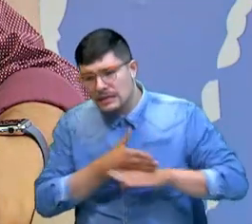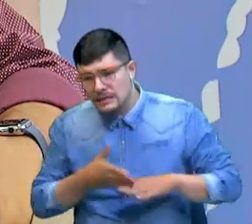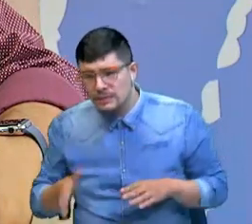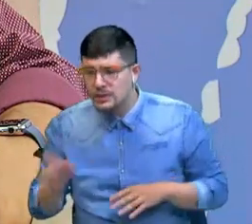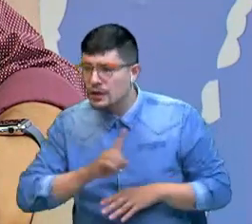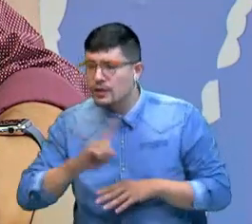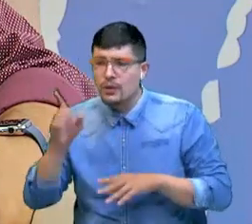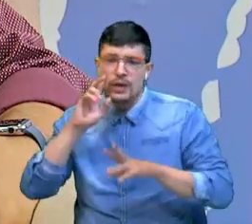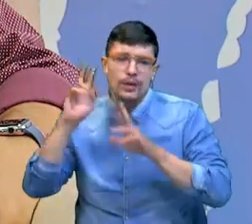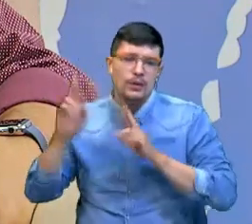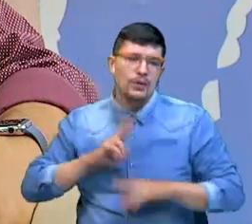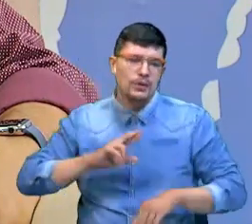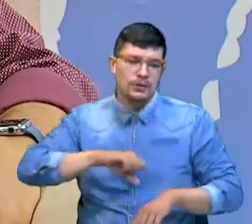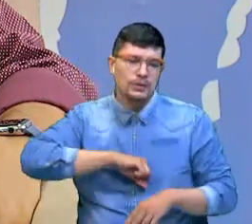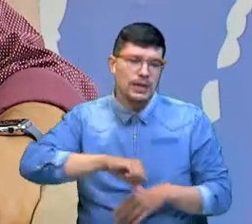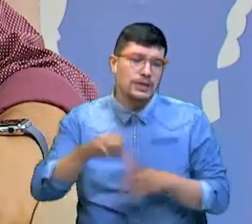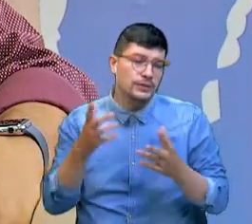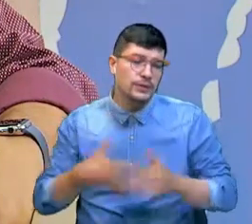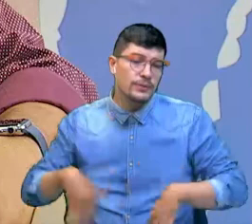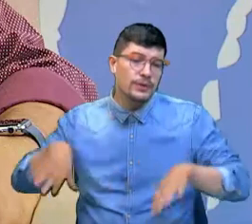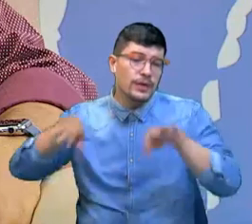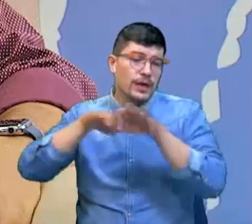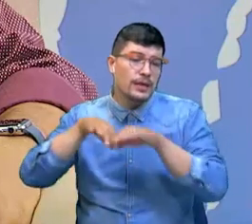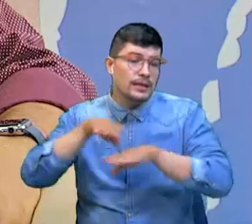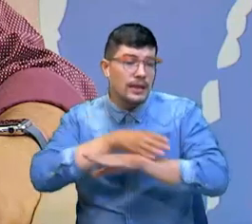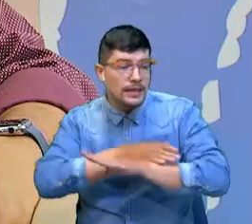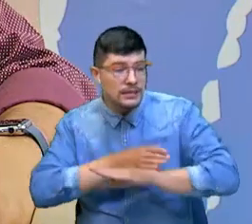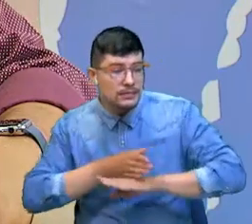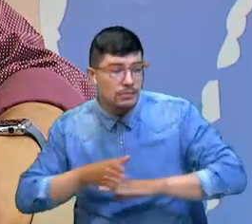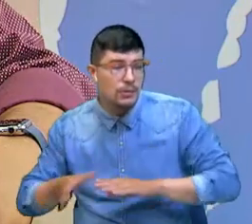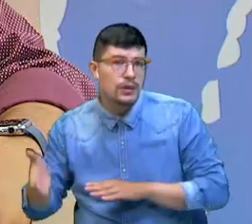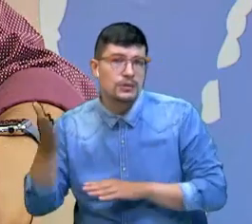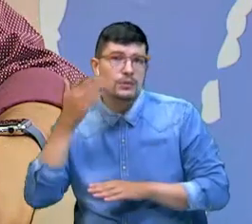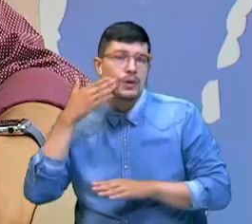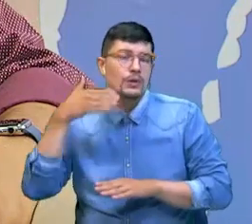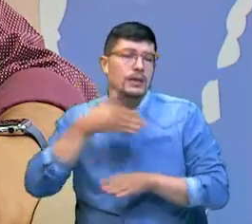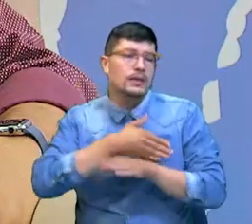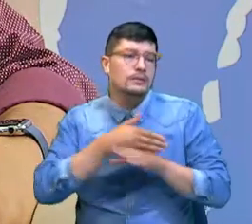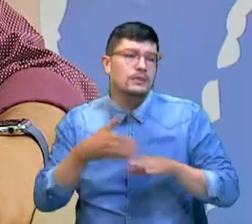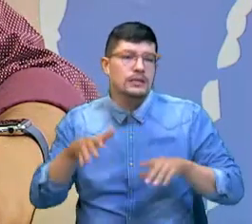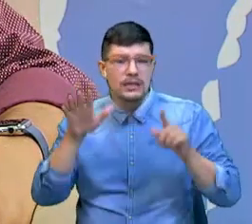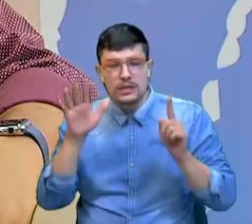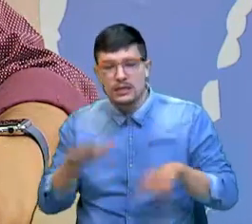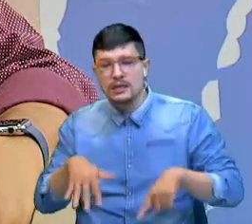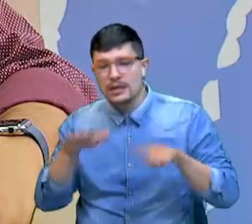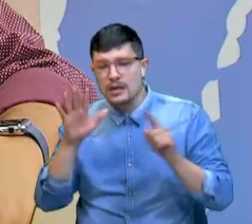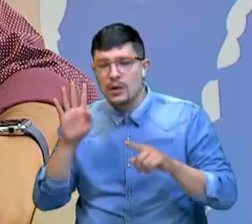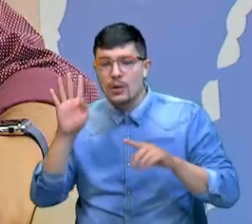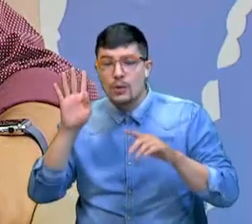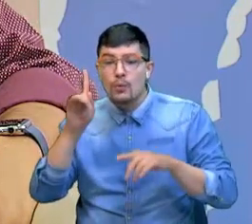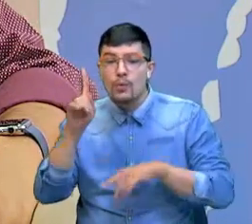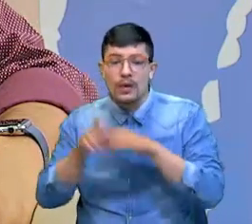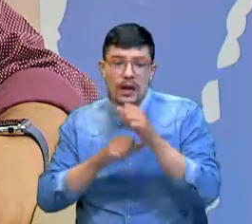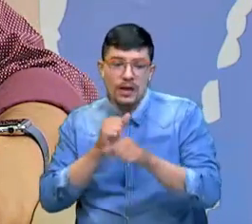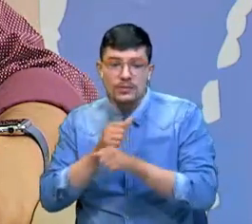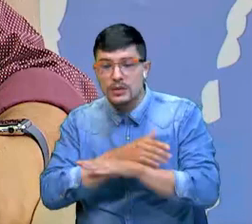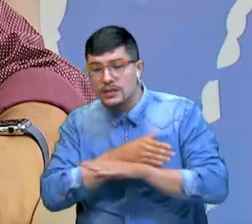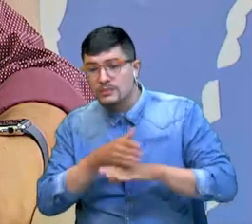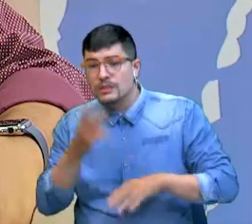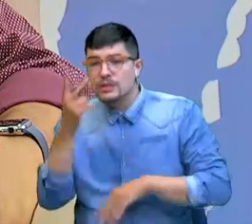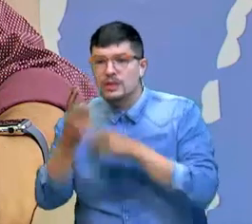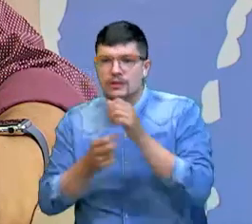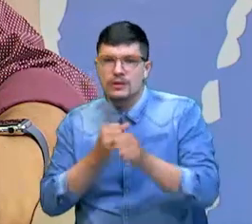fue desconocido un derecho fundamental, pero lo soporta durante 6, 8, 9, 1 año, 2